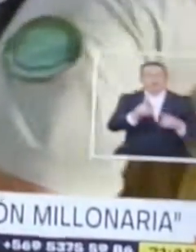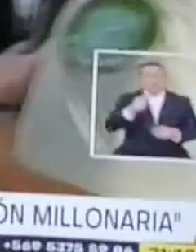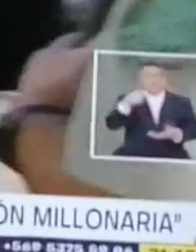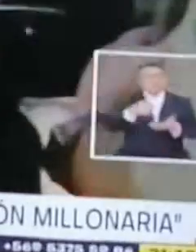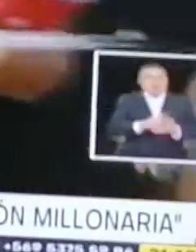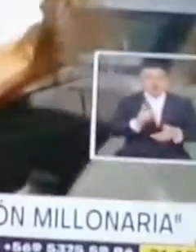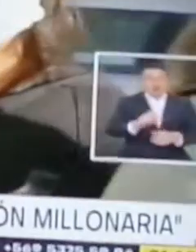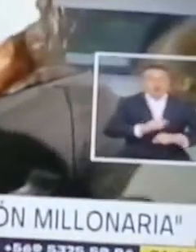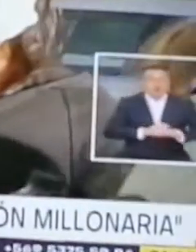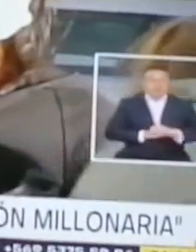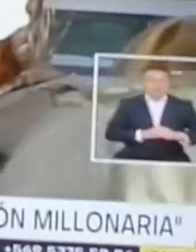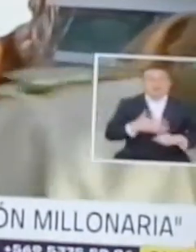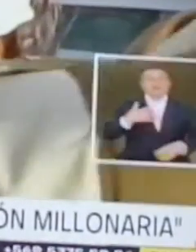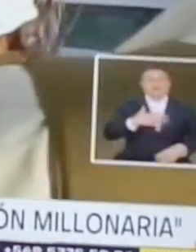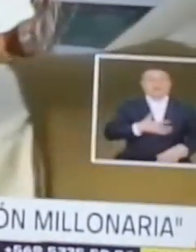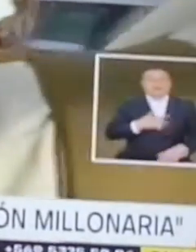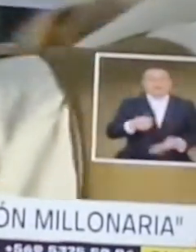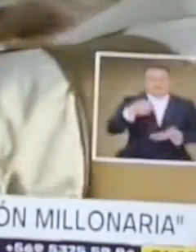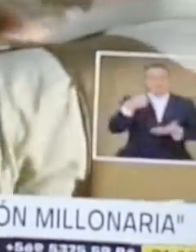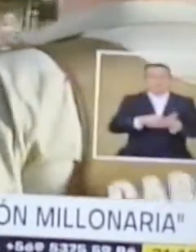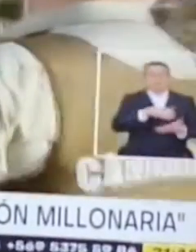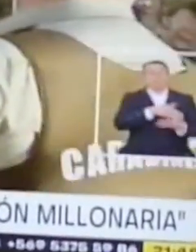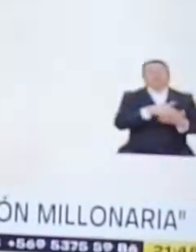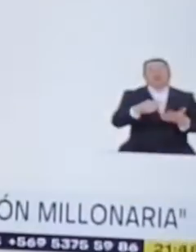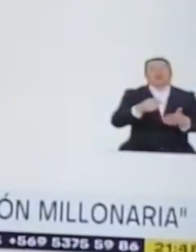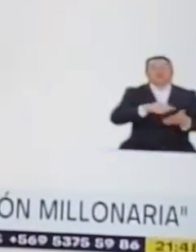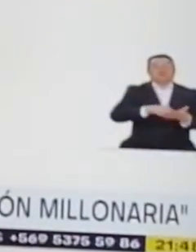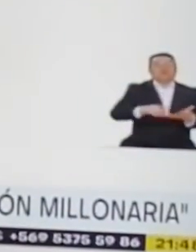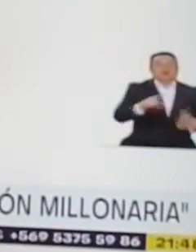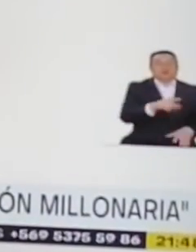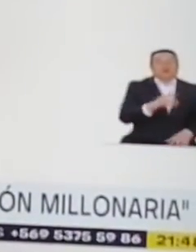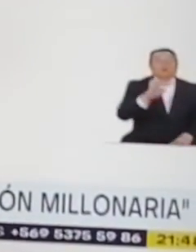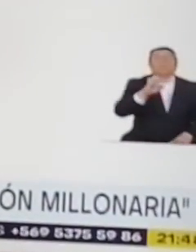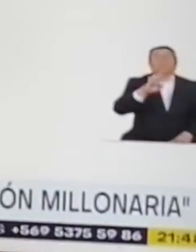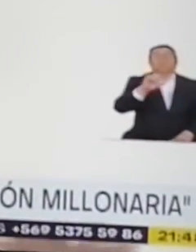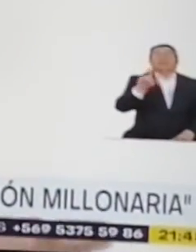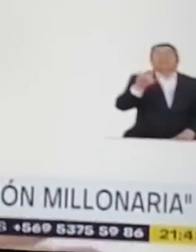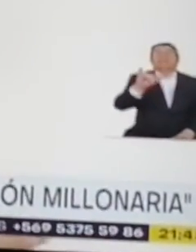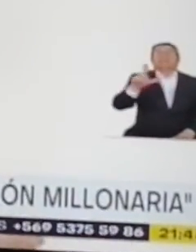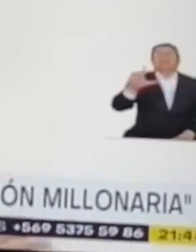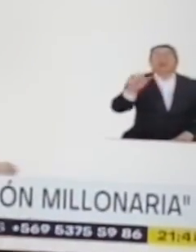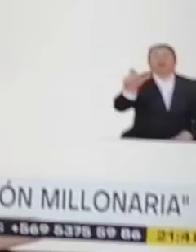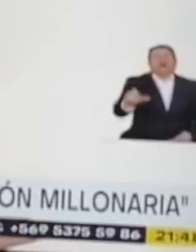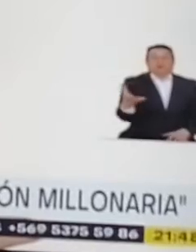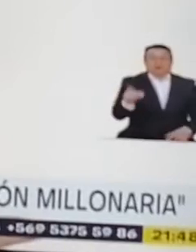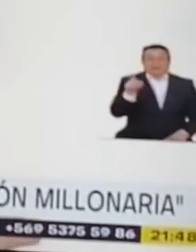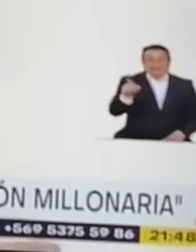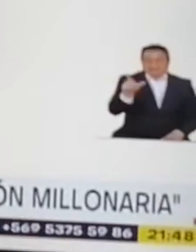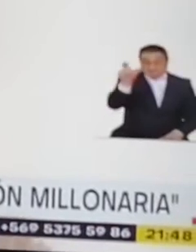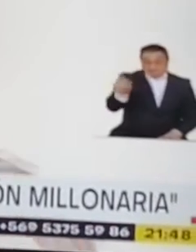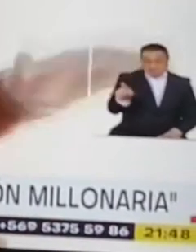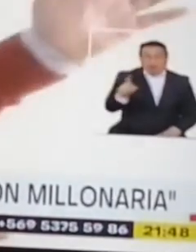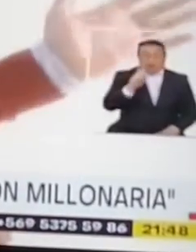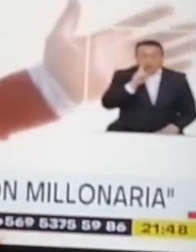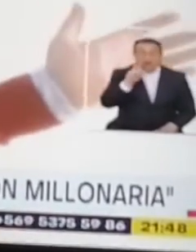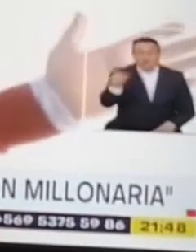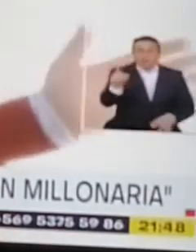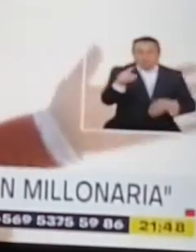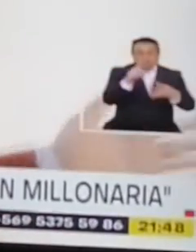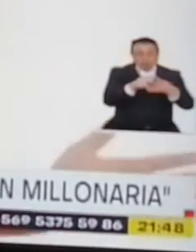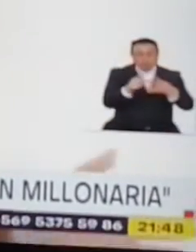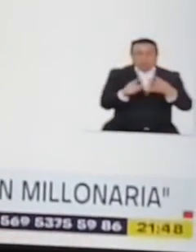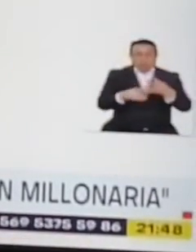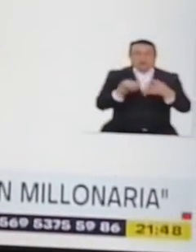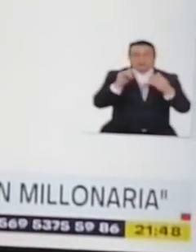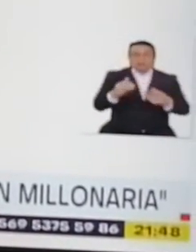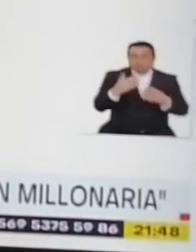pagado, sino que además quieren una indemnización millonaria. Pero entonces, Priscila, por ejemplo. Priscila, así como Priscila, han existido muchos casos y